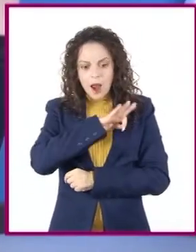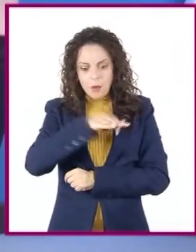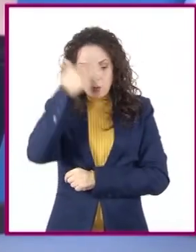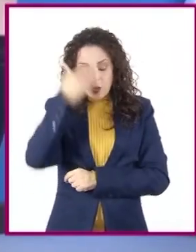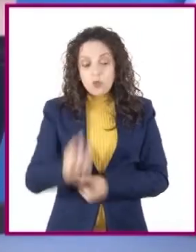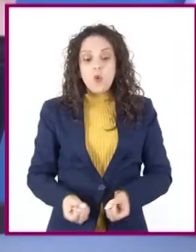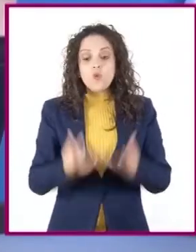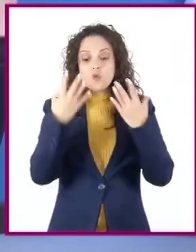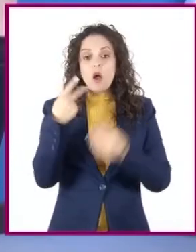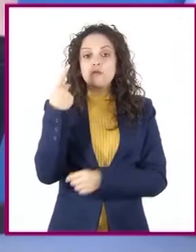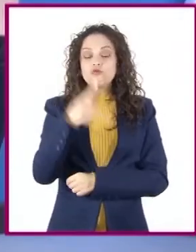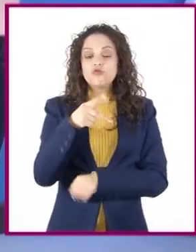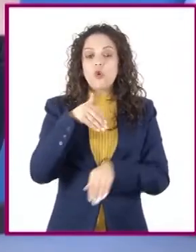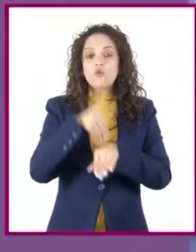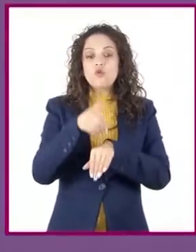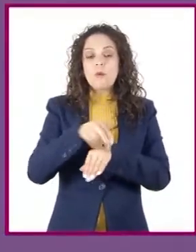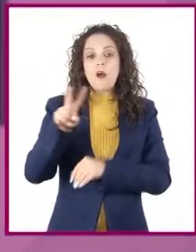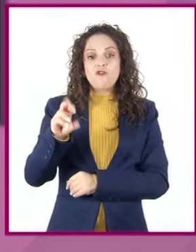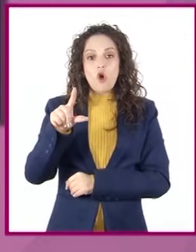prisma? Veamos.